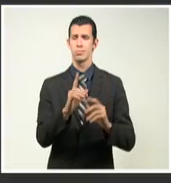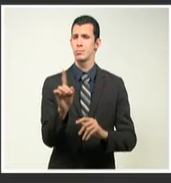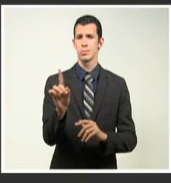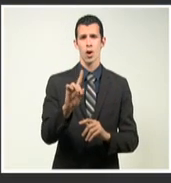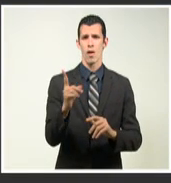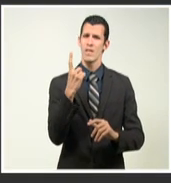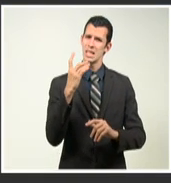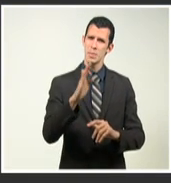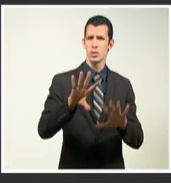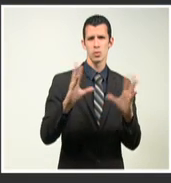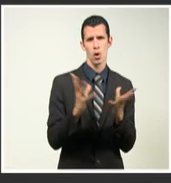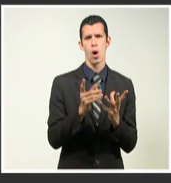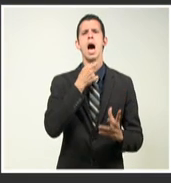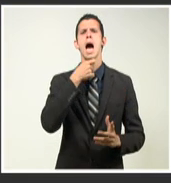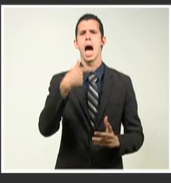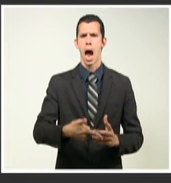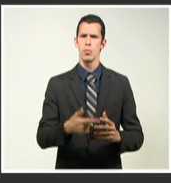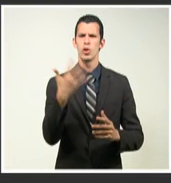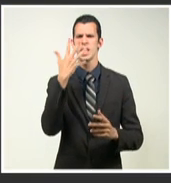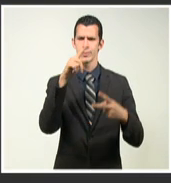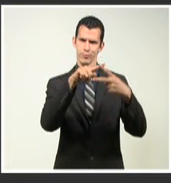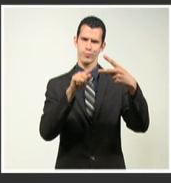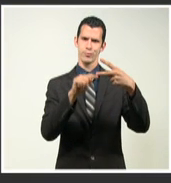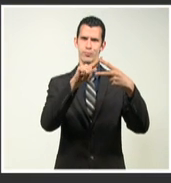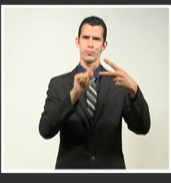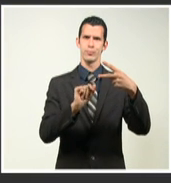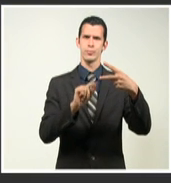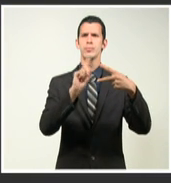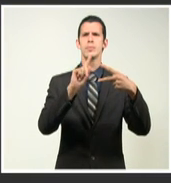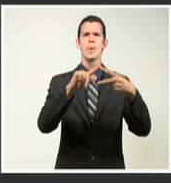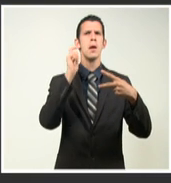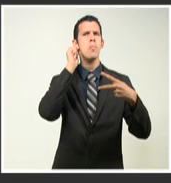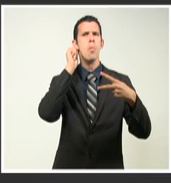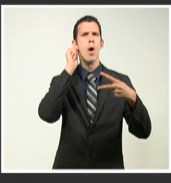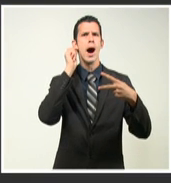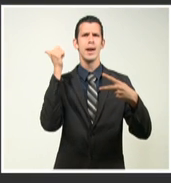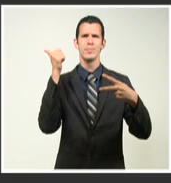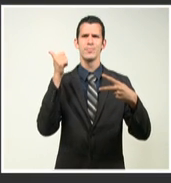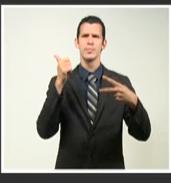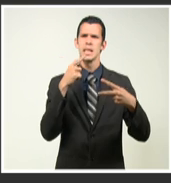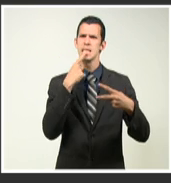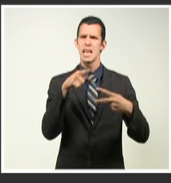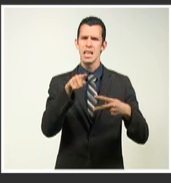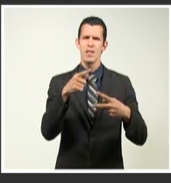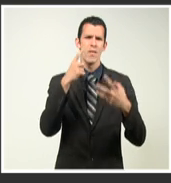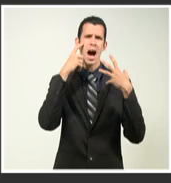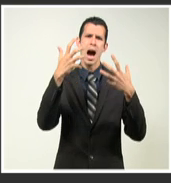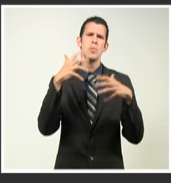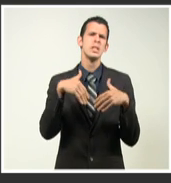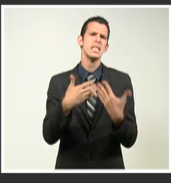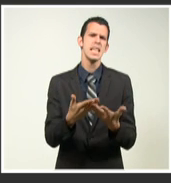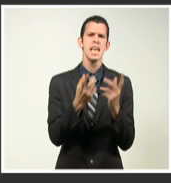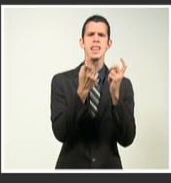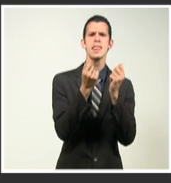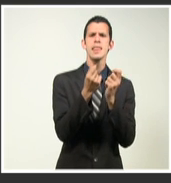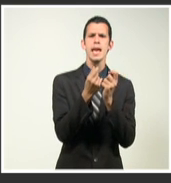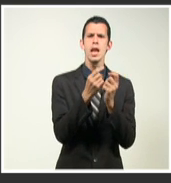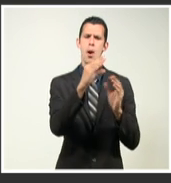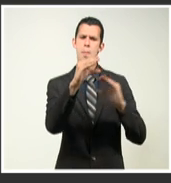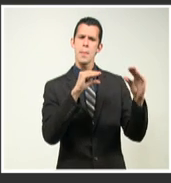dos casos. Berta Soler, persona con un amplio historial de provocaciones respaldadas con dinero que proviene de